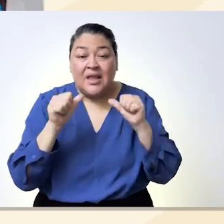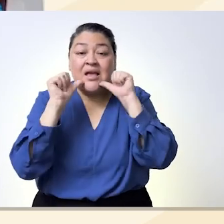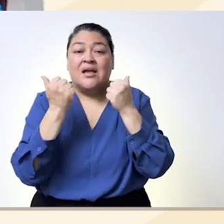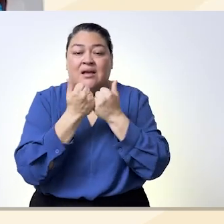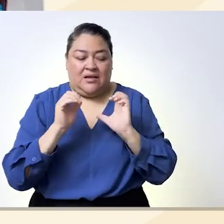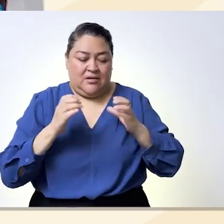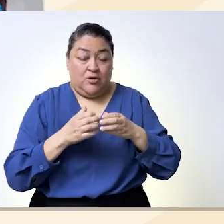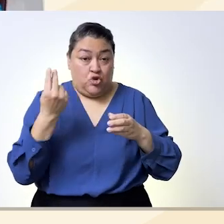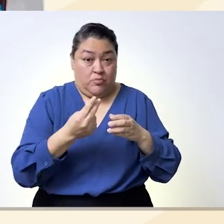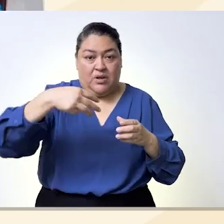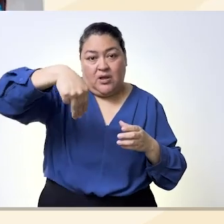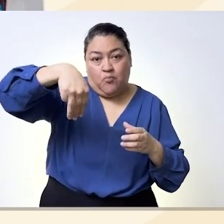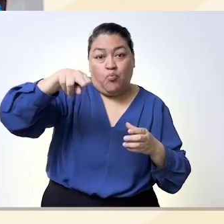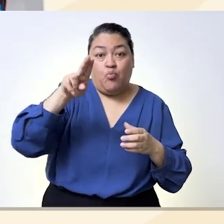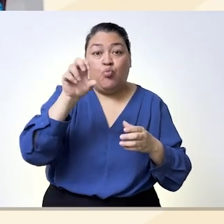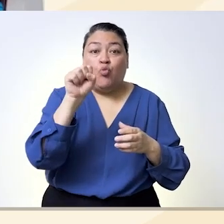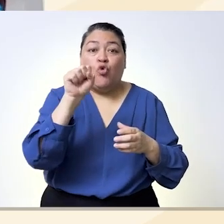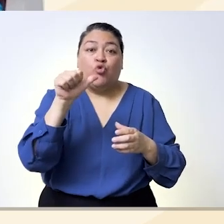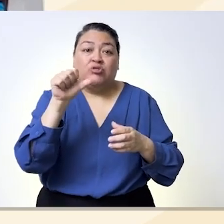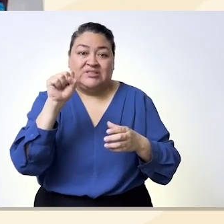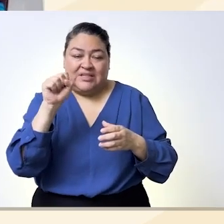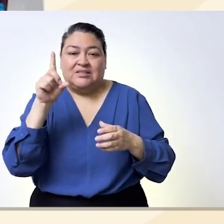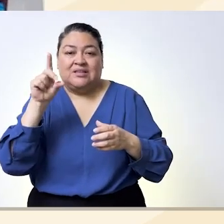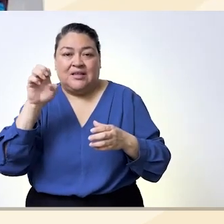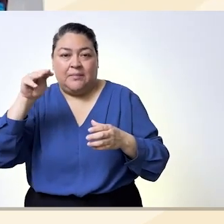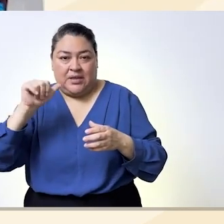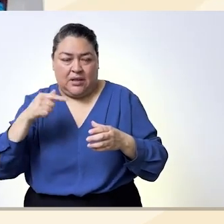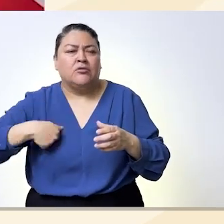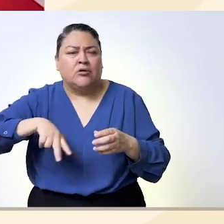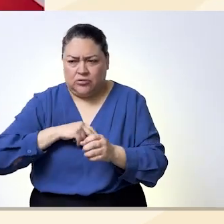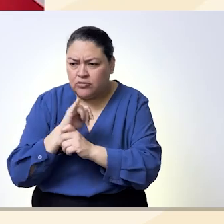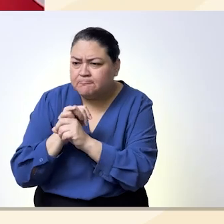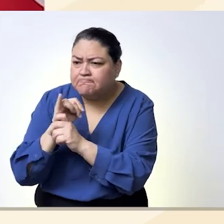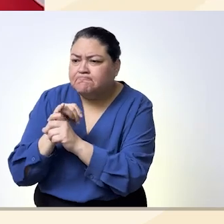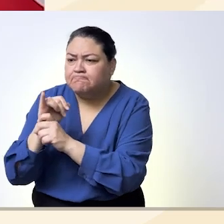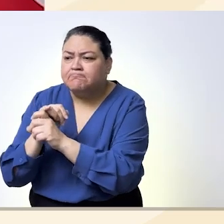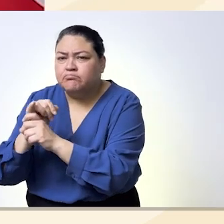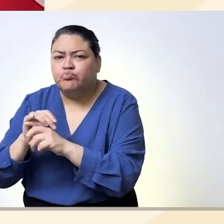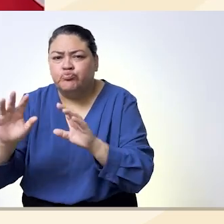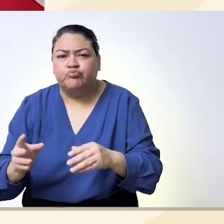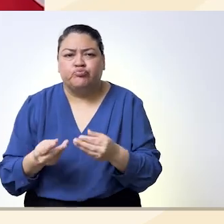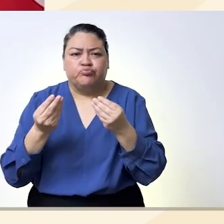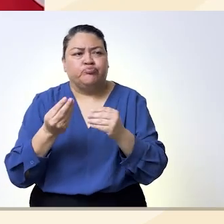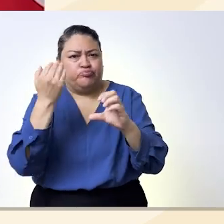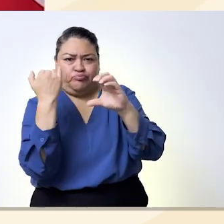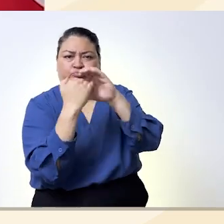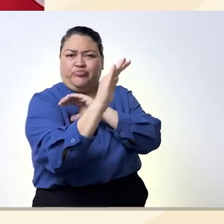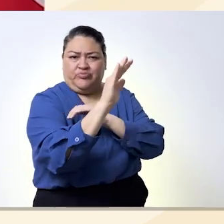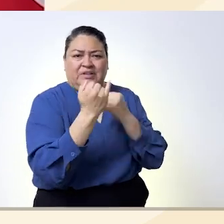hacer informes sombra para presentar de la necesidad de dar